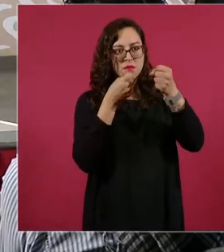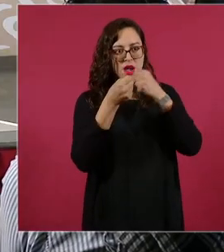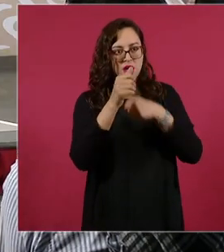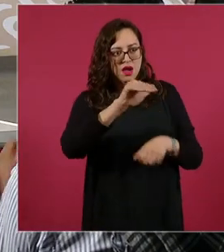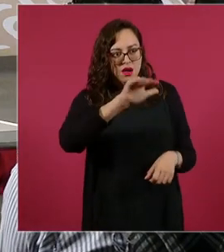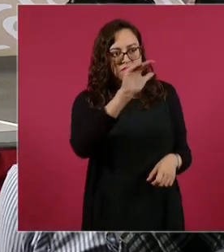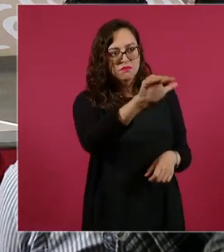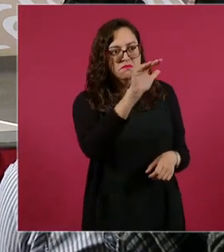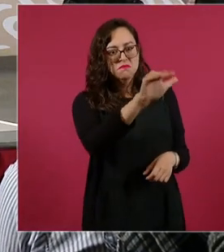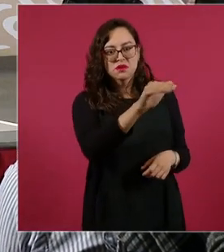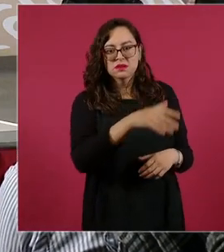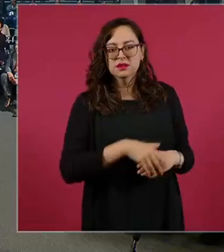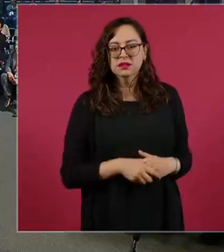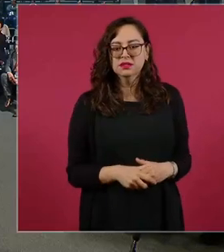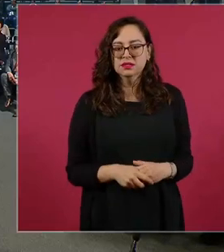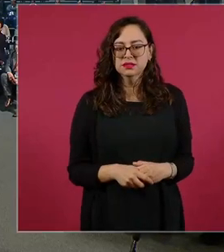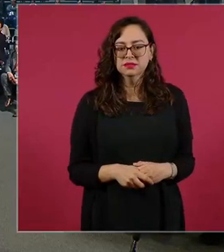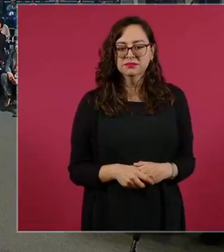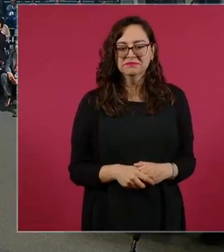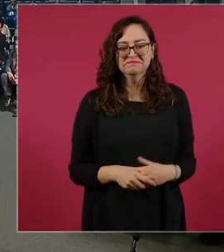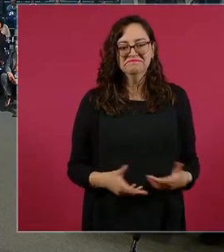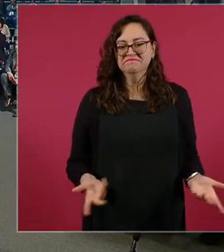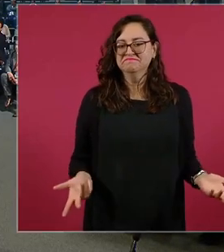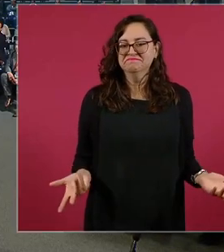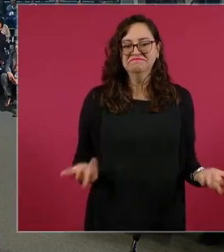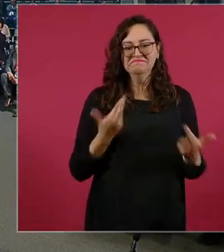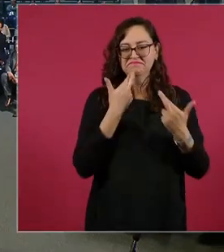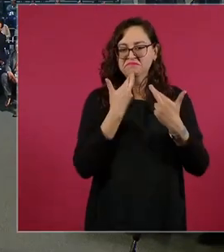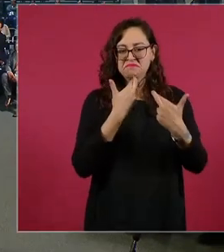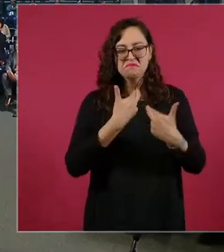y no me ha contestado